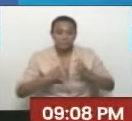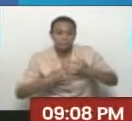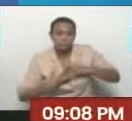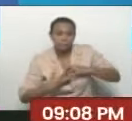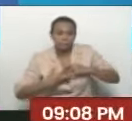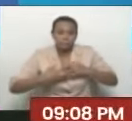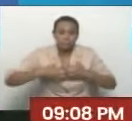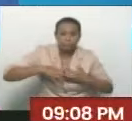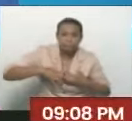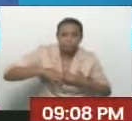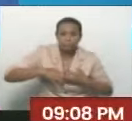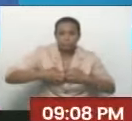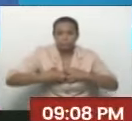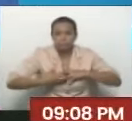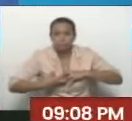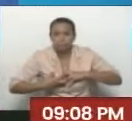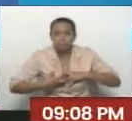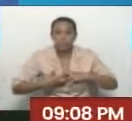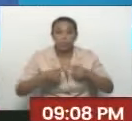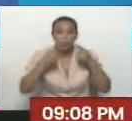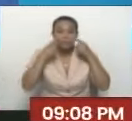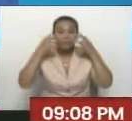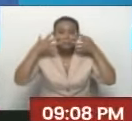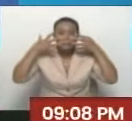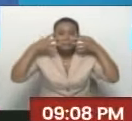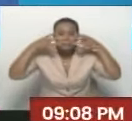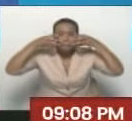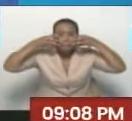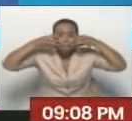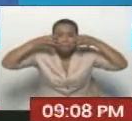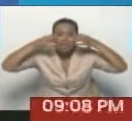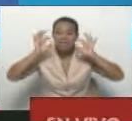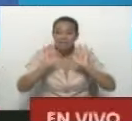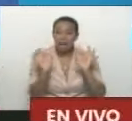Antioxidante, mira. Ni una arruga me ha salido, mira.